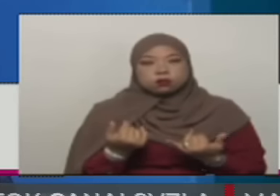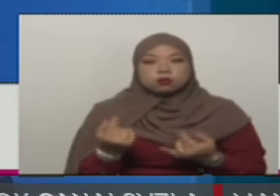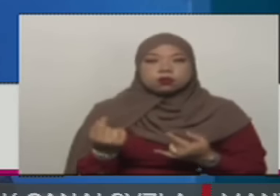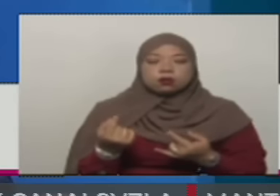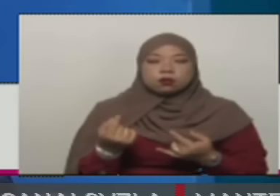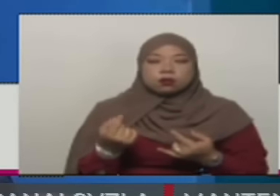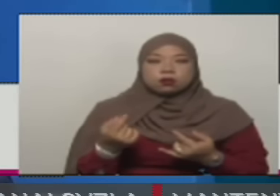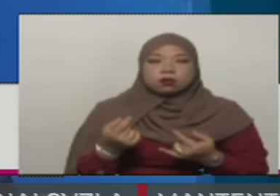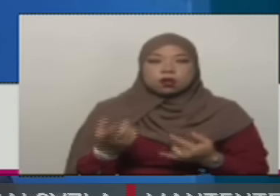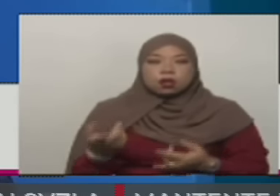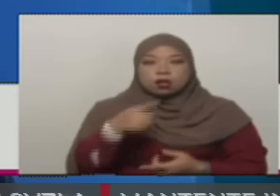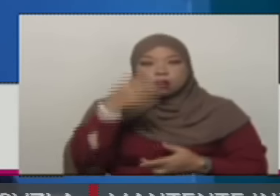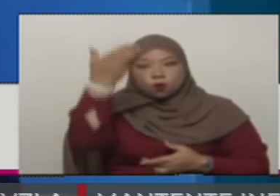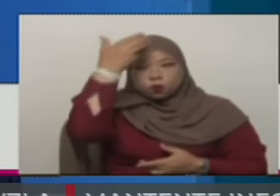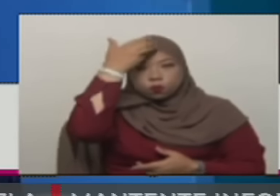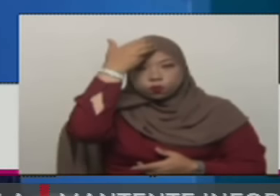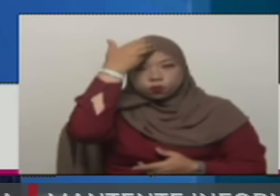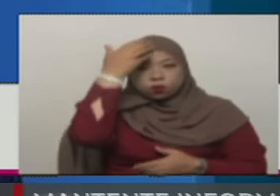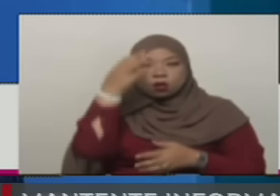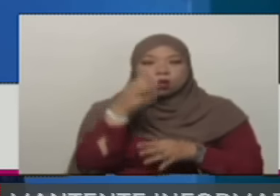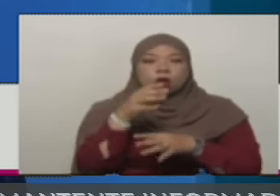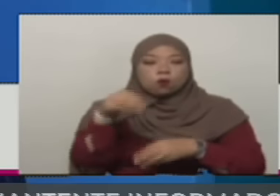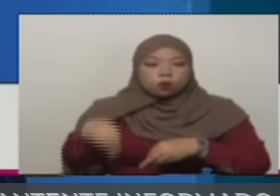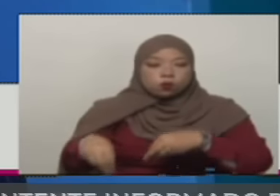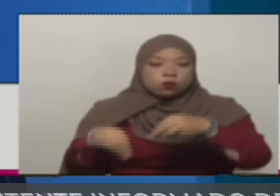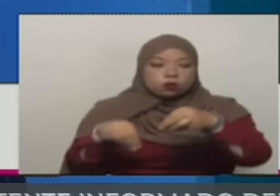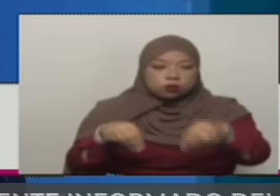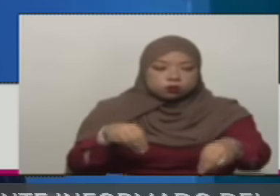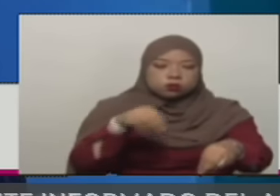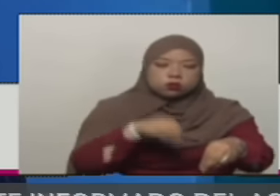sacamos al rey, porque en un juego de ajedrez se saca el rey.